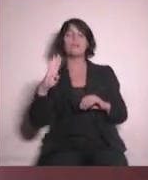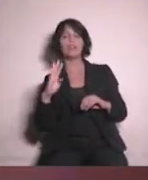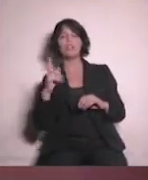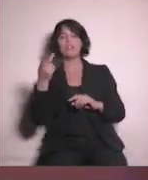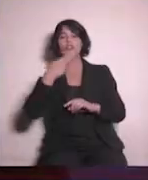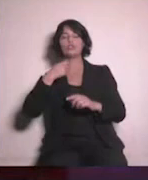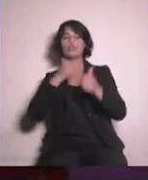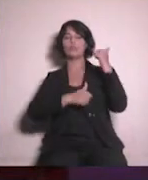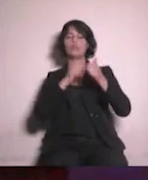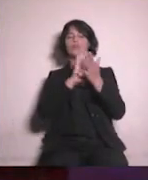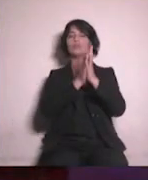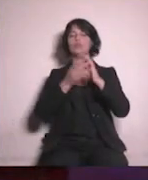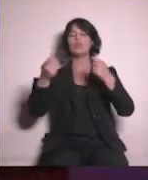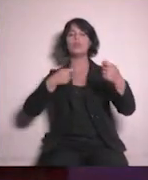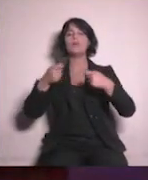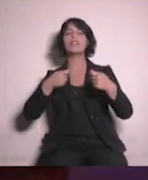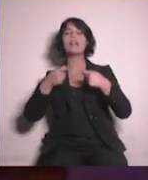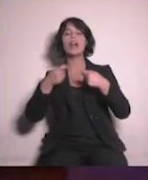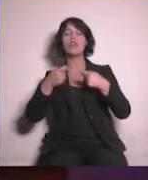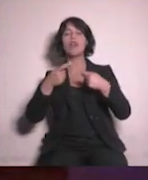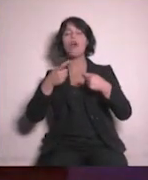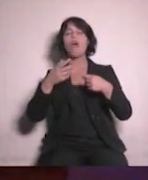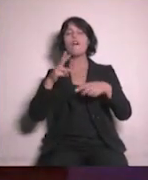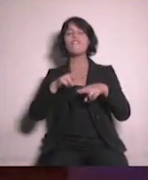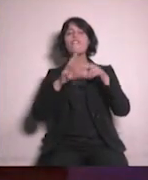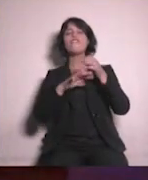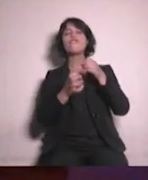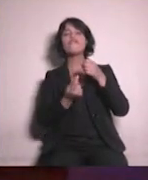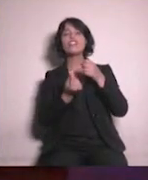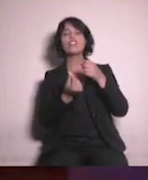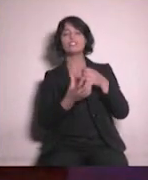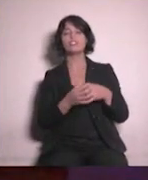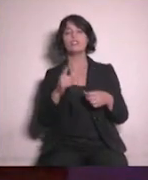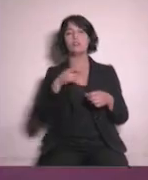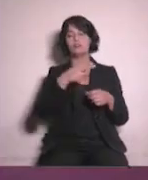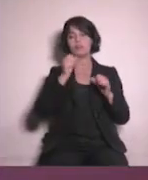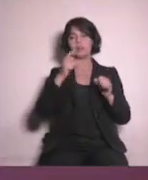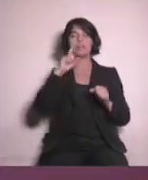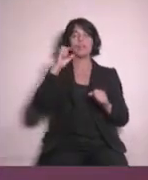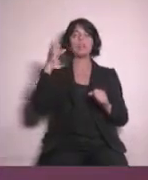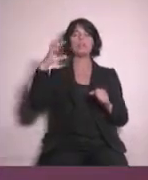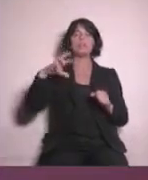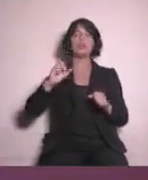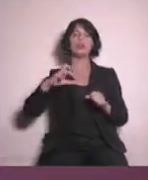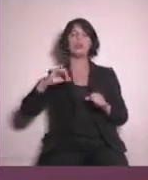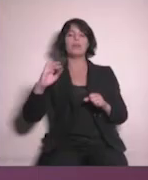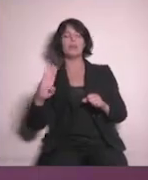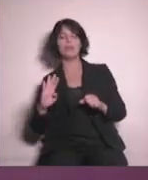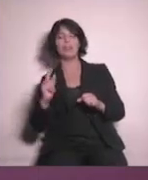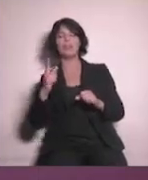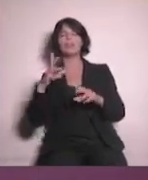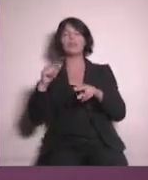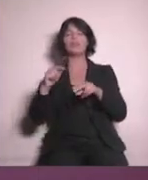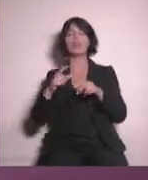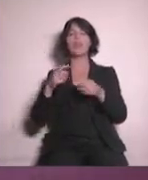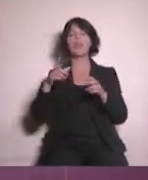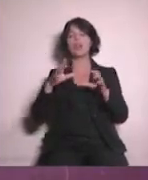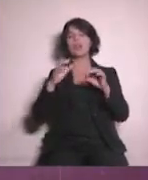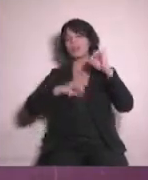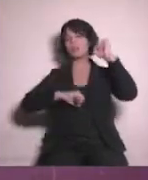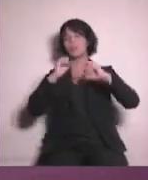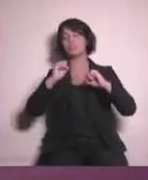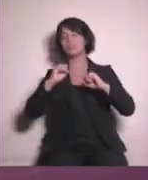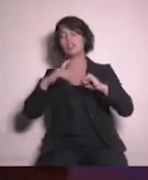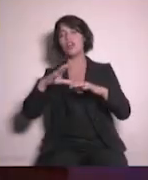contra todo el mercado financiero. Uno puede tener un ABB en la FB, lo puede tener en una compañía de seguro, lo puede tener en un banco, en una